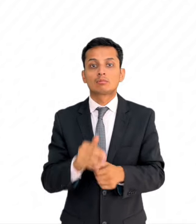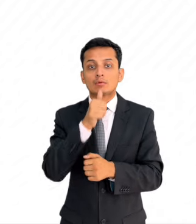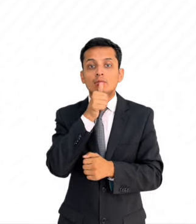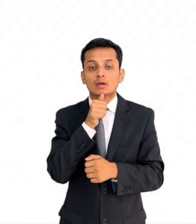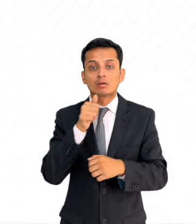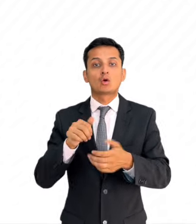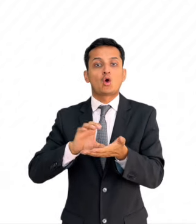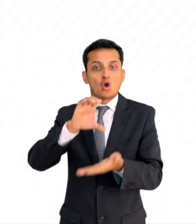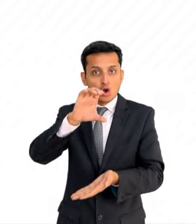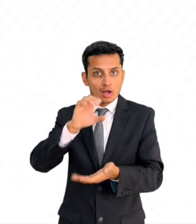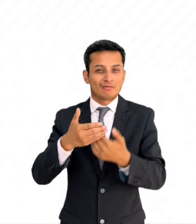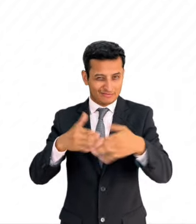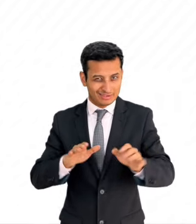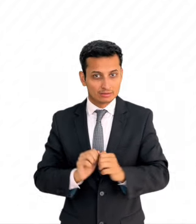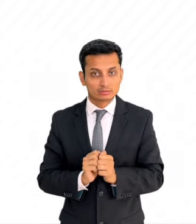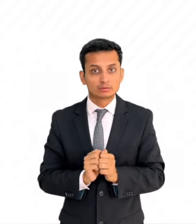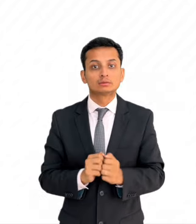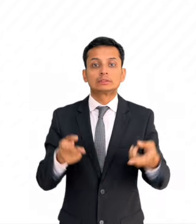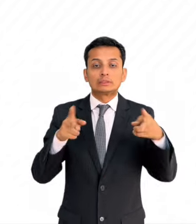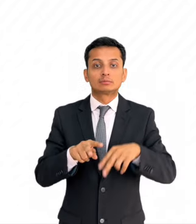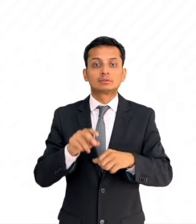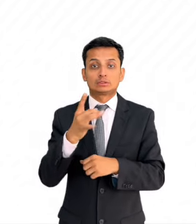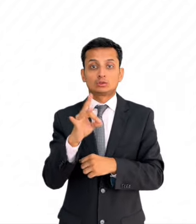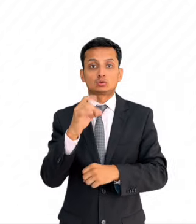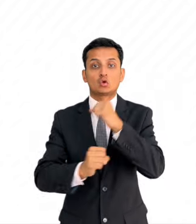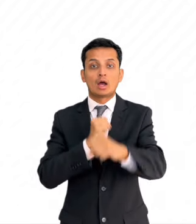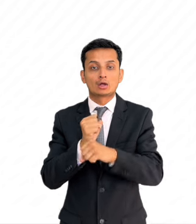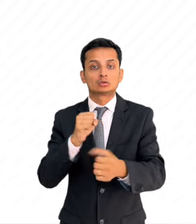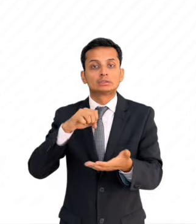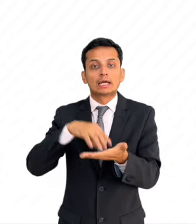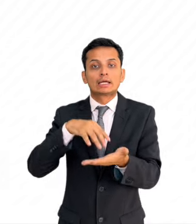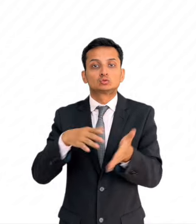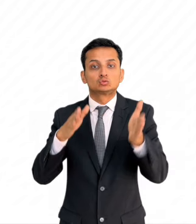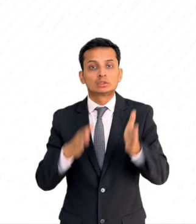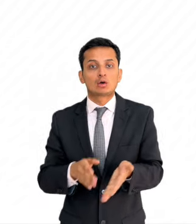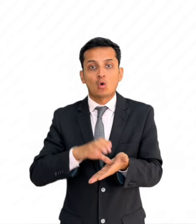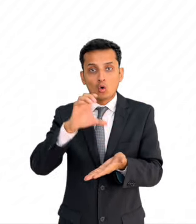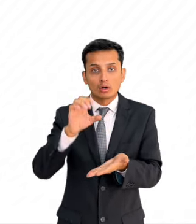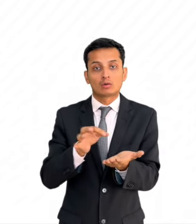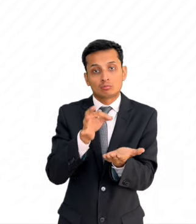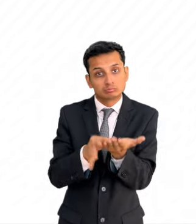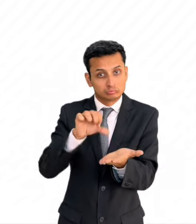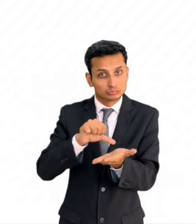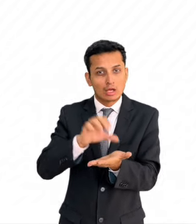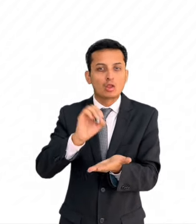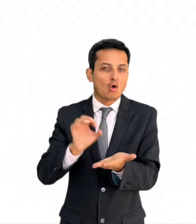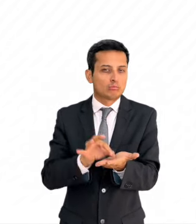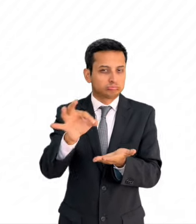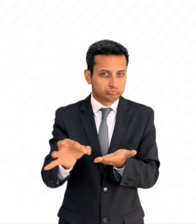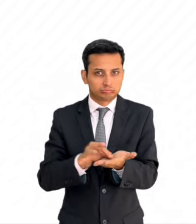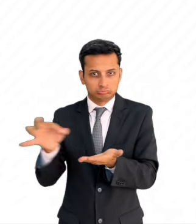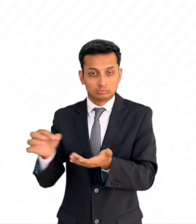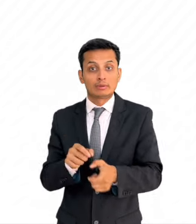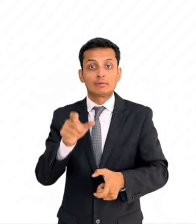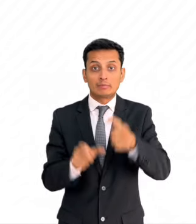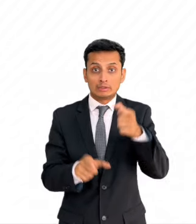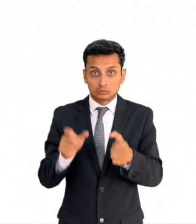empleados privados y servidores públicos bachilleres, estudiantes de bachillerato mayores de 18 años de colegios urbanos y